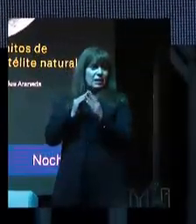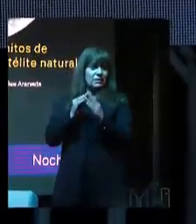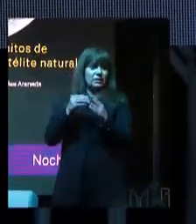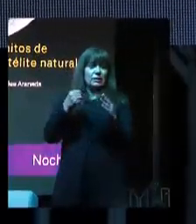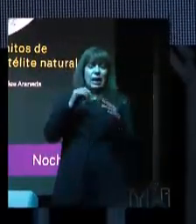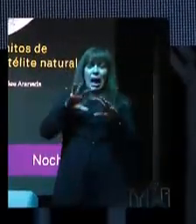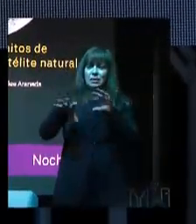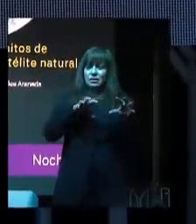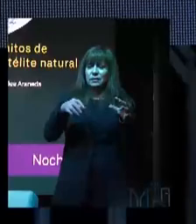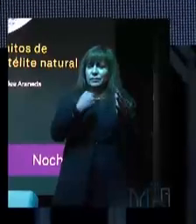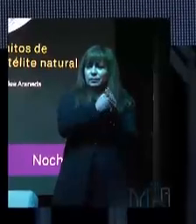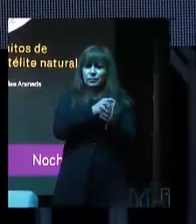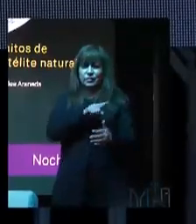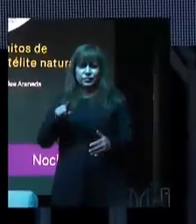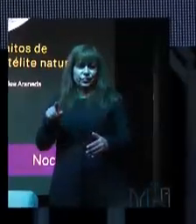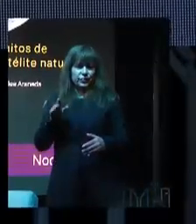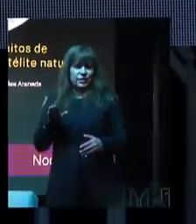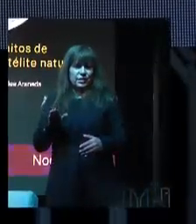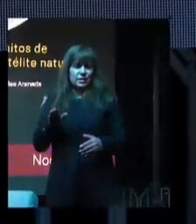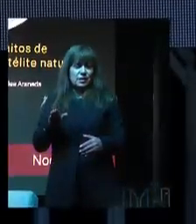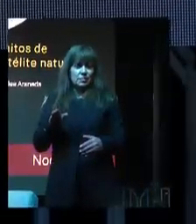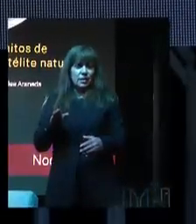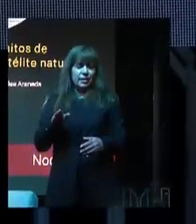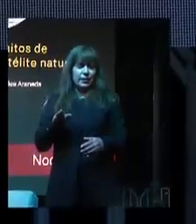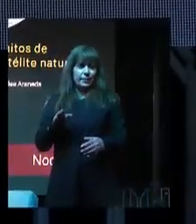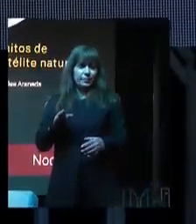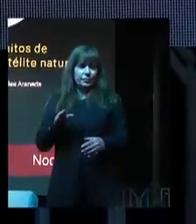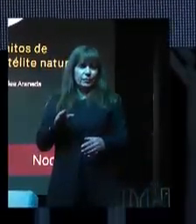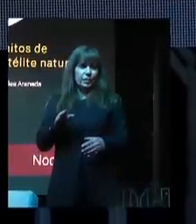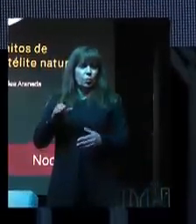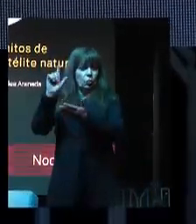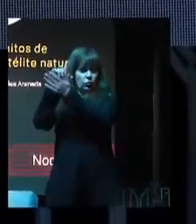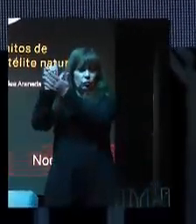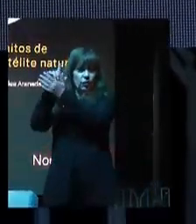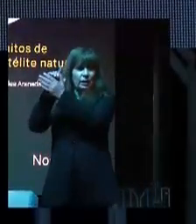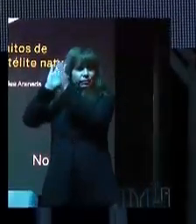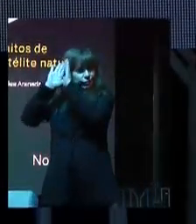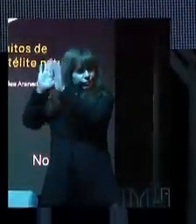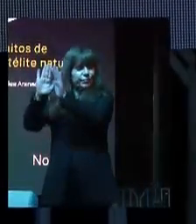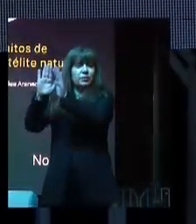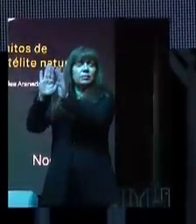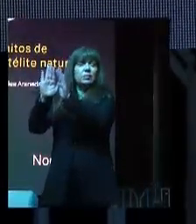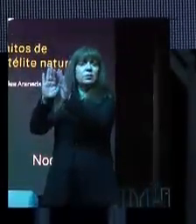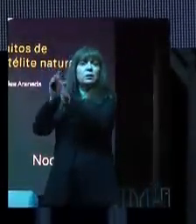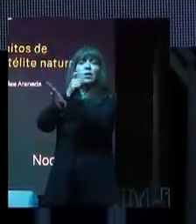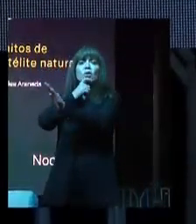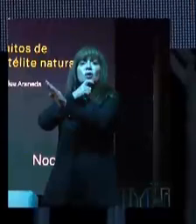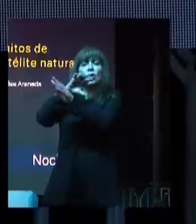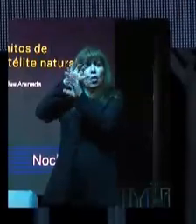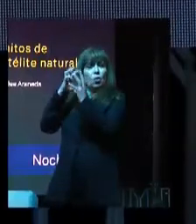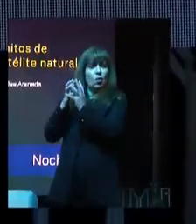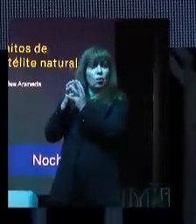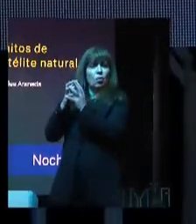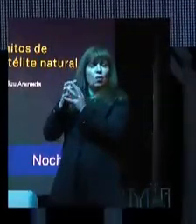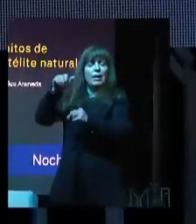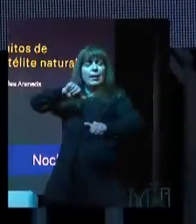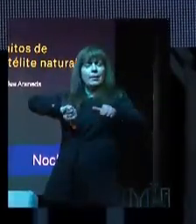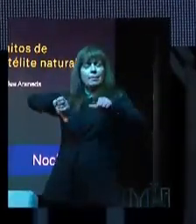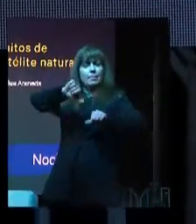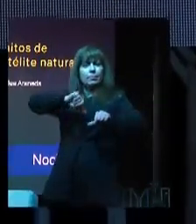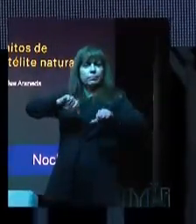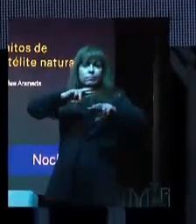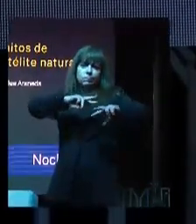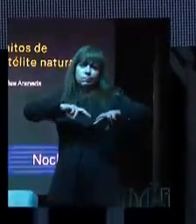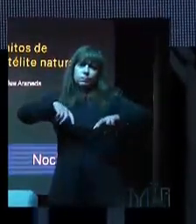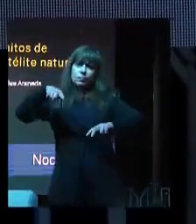semana. Entonces, van a poner una base de experimentación científica en el polo